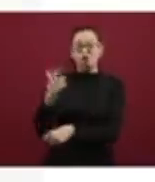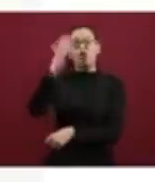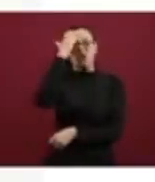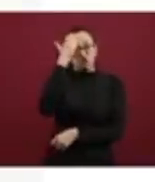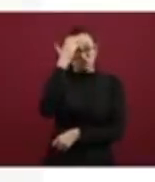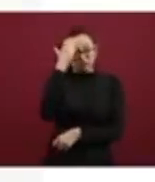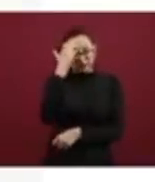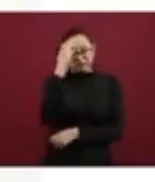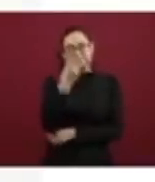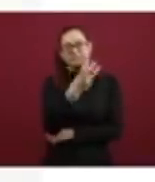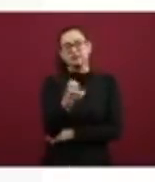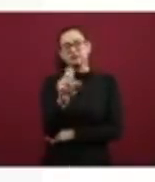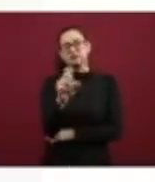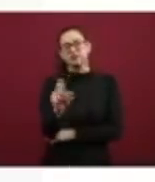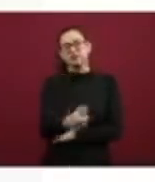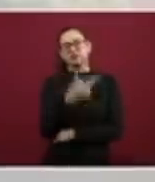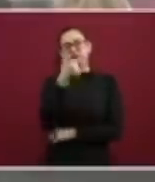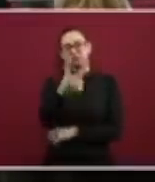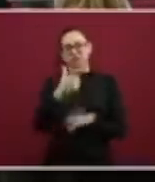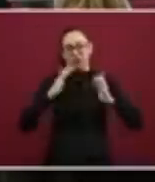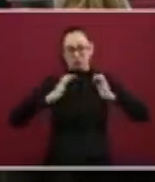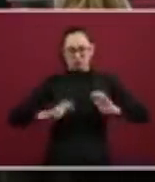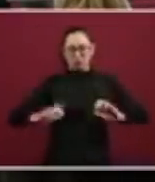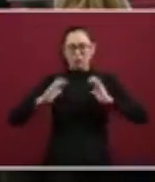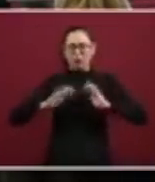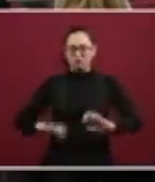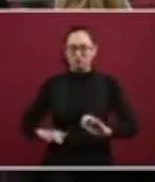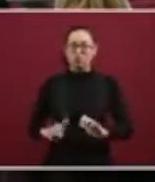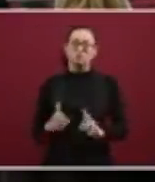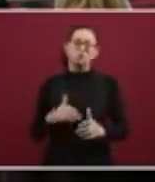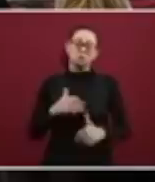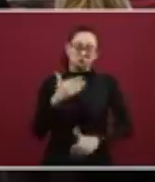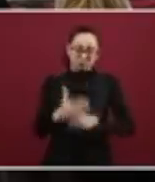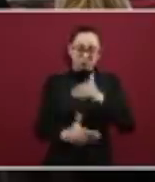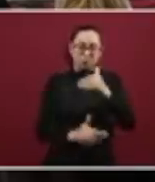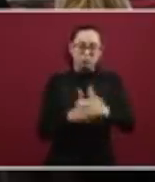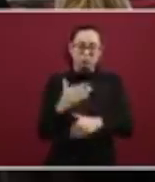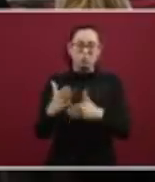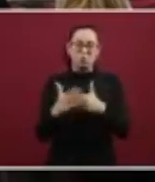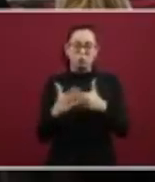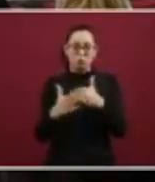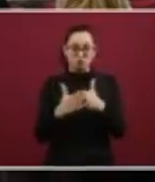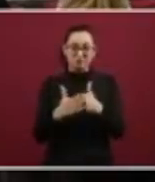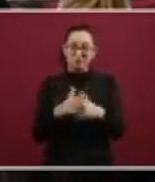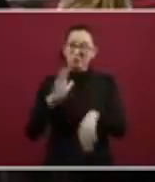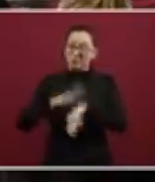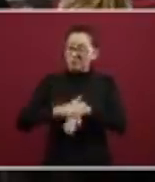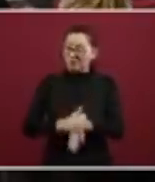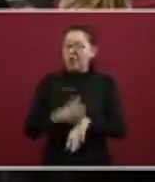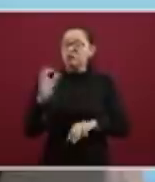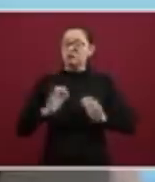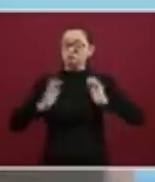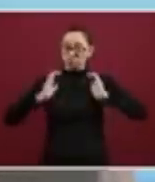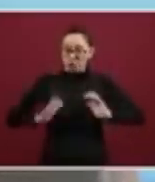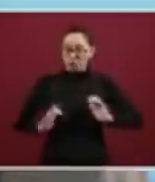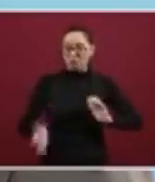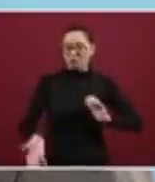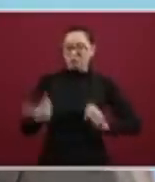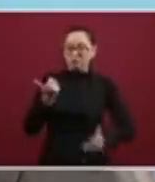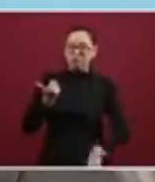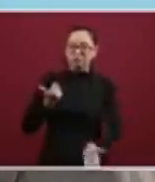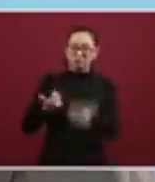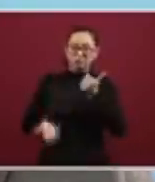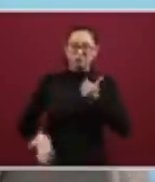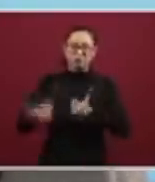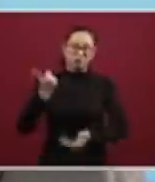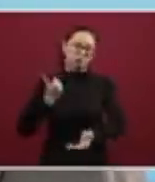cuerpos. Esta cifra puede variar en la medida que continúen los trabajos de exhumación e investigación. Son datos que